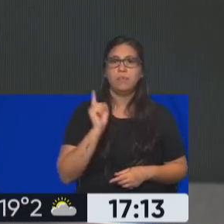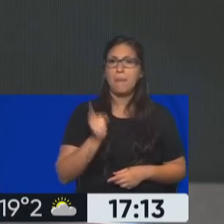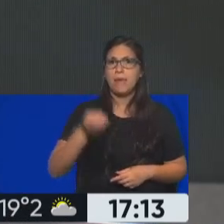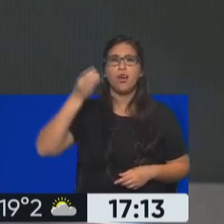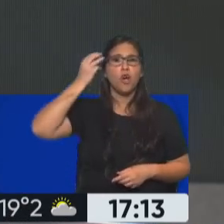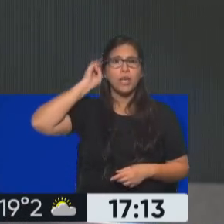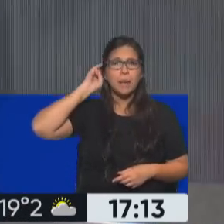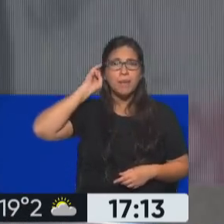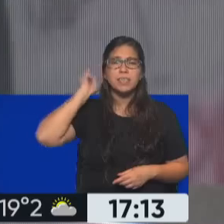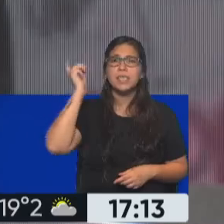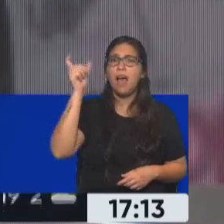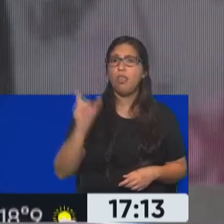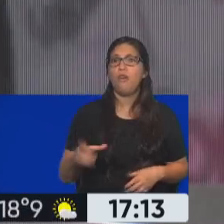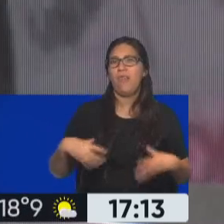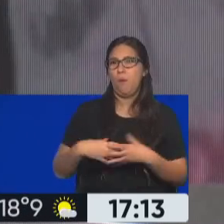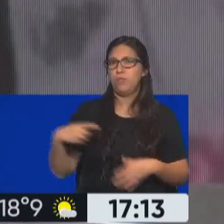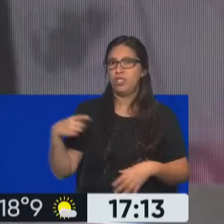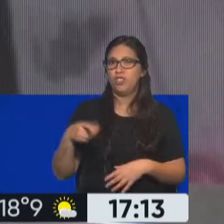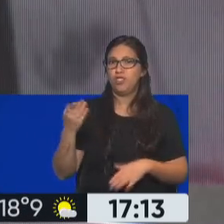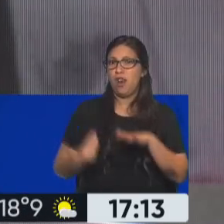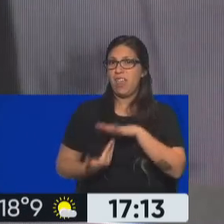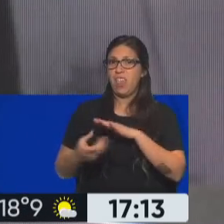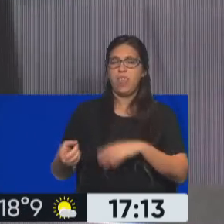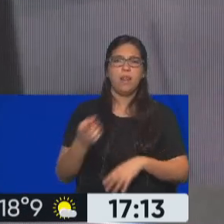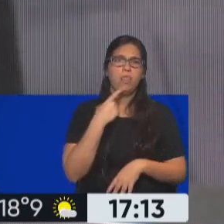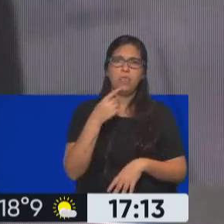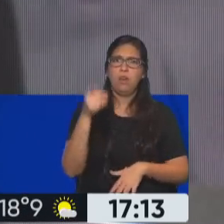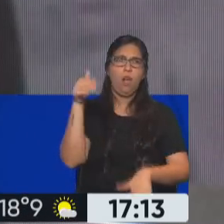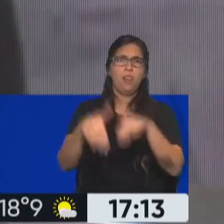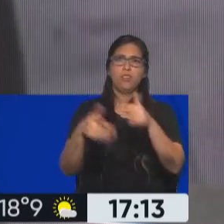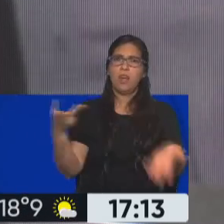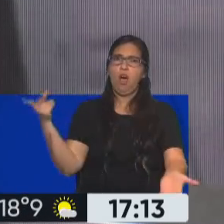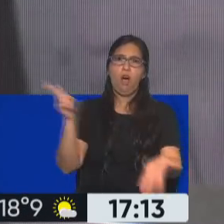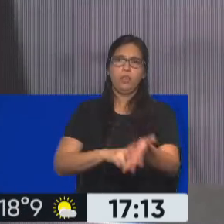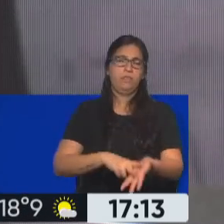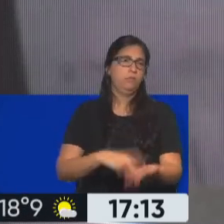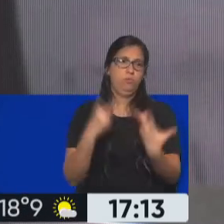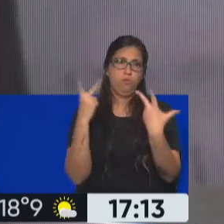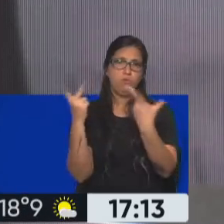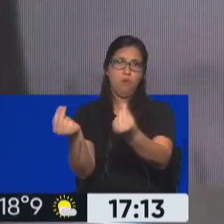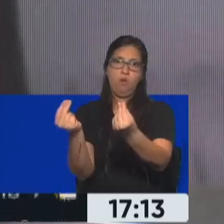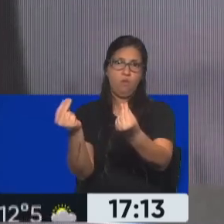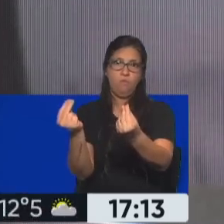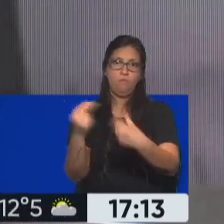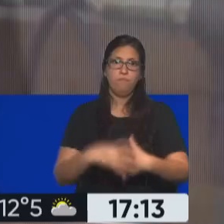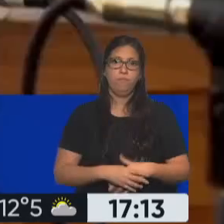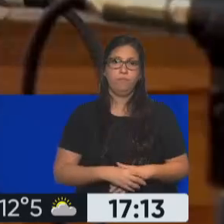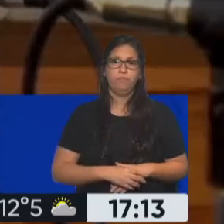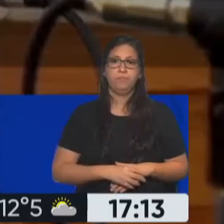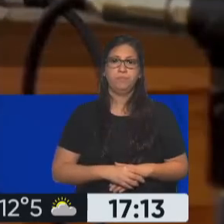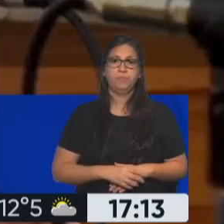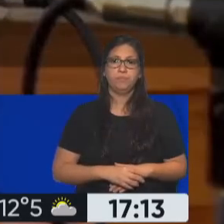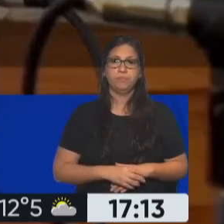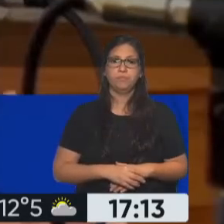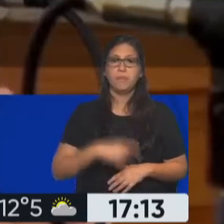recién la veíamos, la líder opositora en Venezuela, rechazó de plano la posibilidad de concretar nuevamente los comicios. Testimonios.